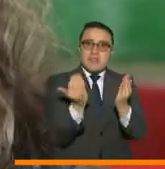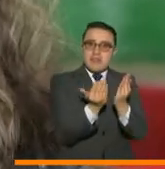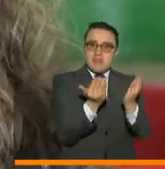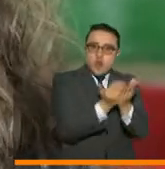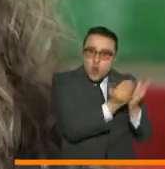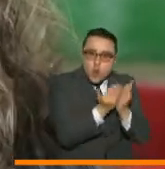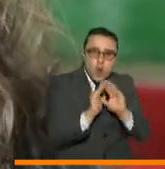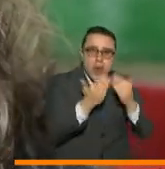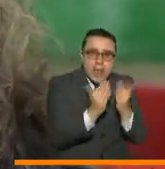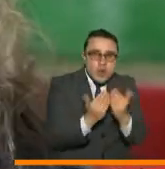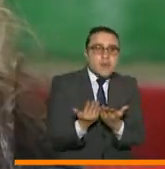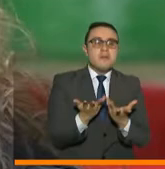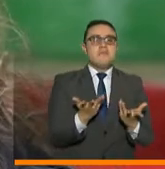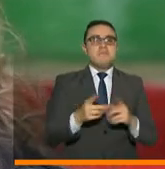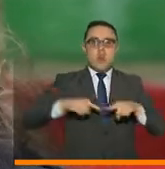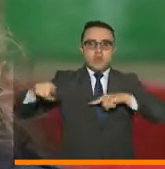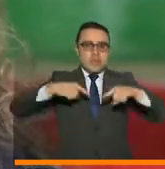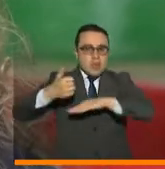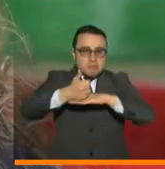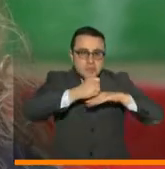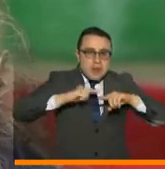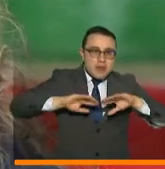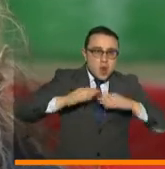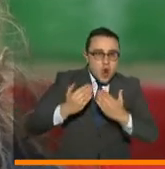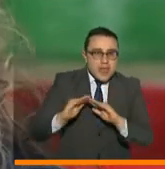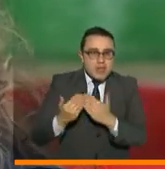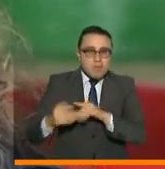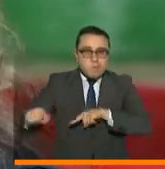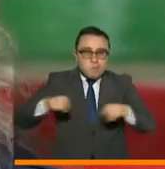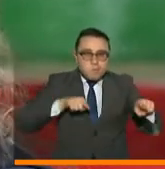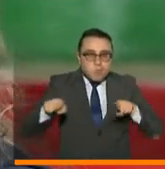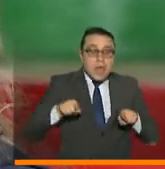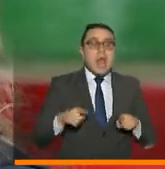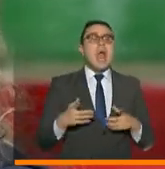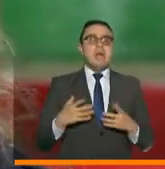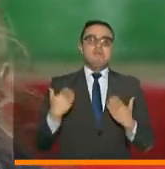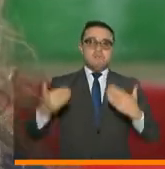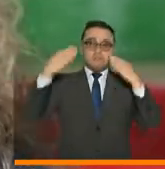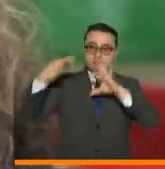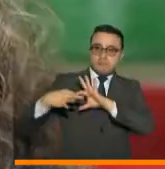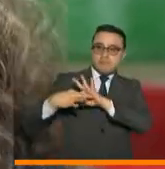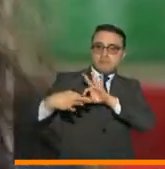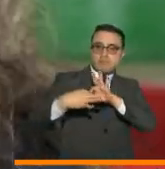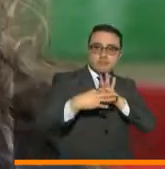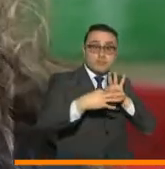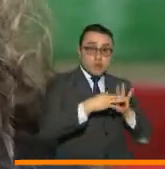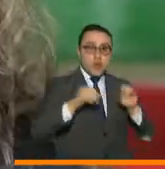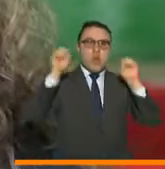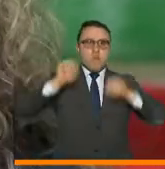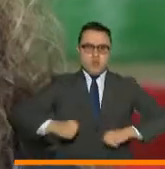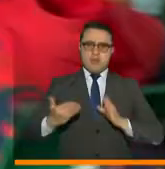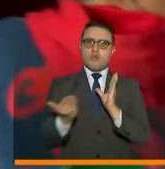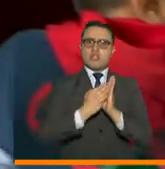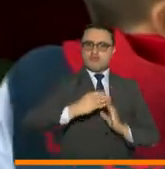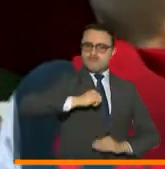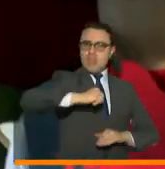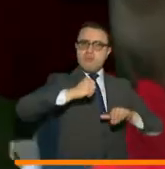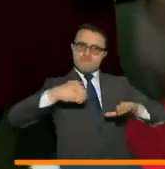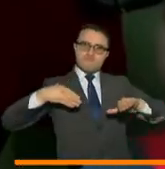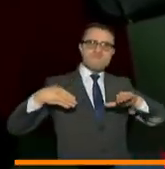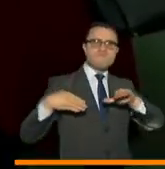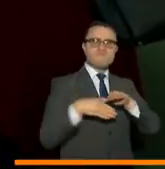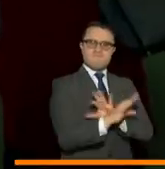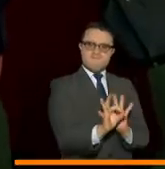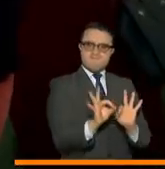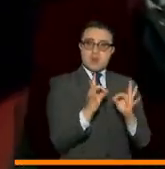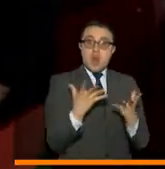las instituciones, que nos han mostrado que es posible garantizar el derecho a la educación con calidad en medio del ejercicio de